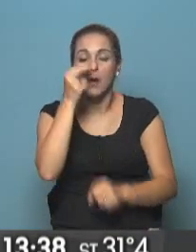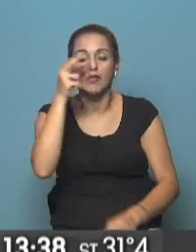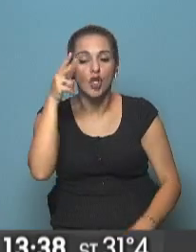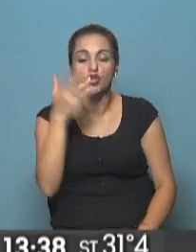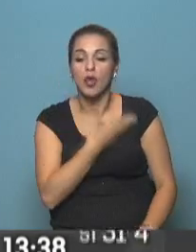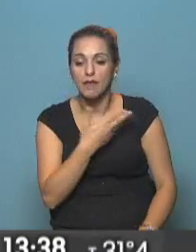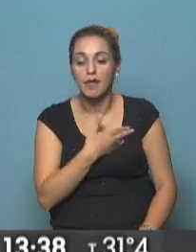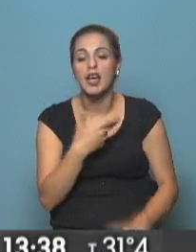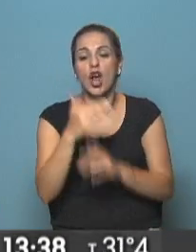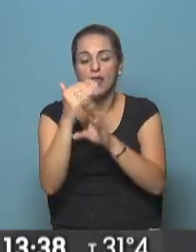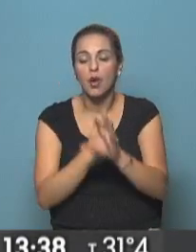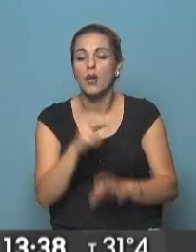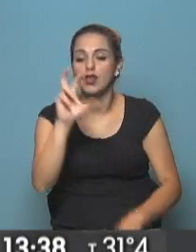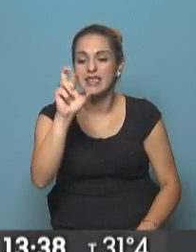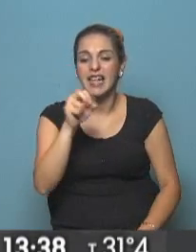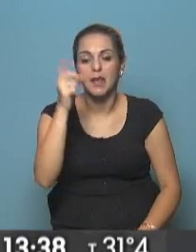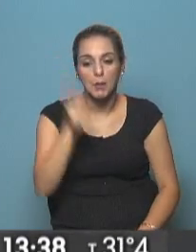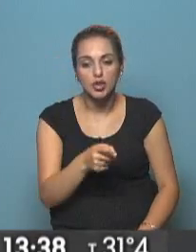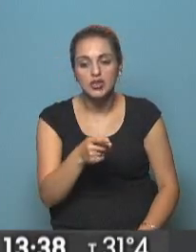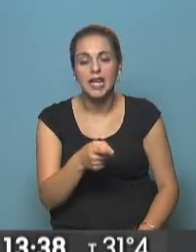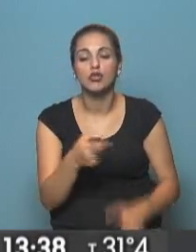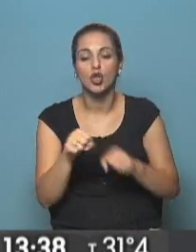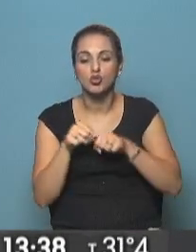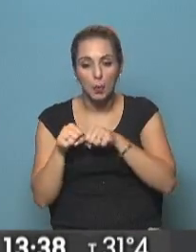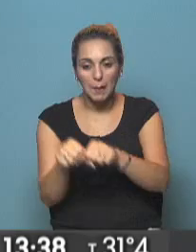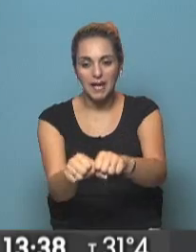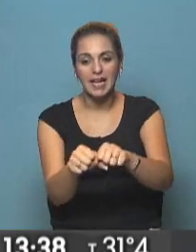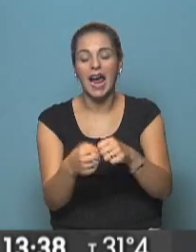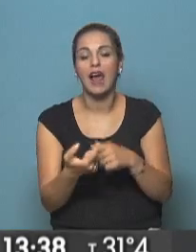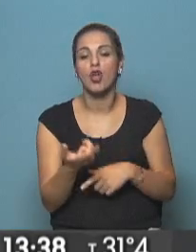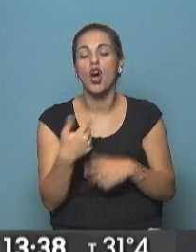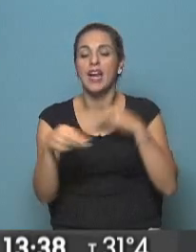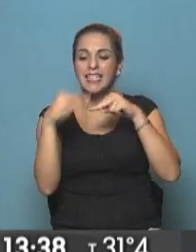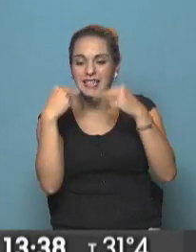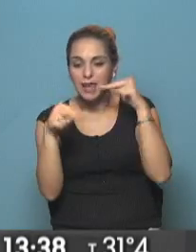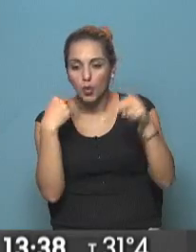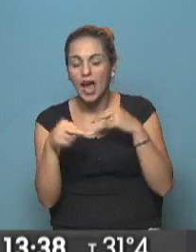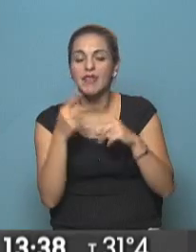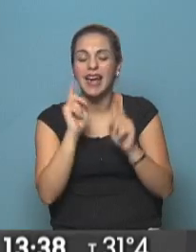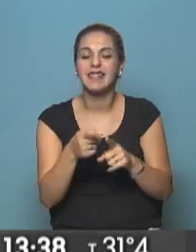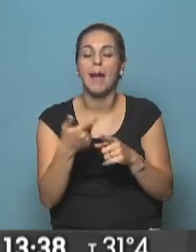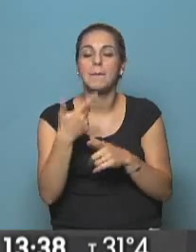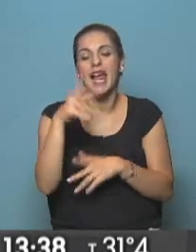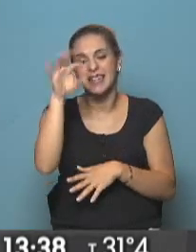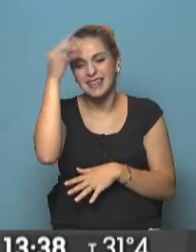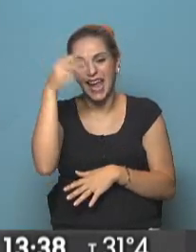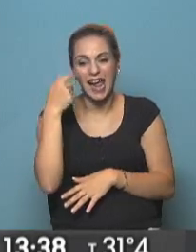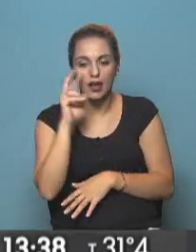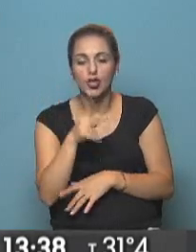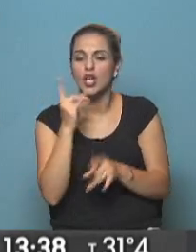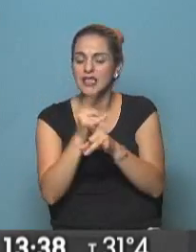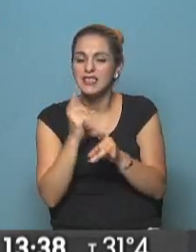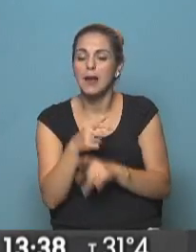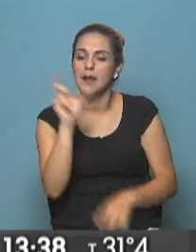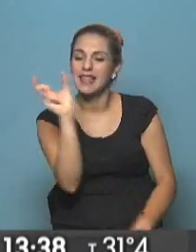febrero. Descuentos del 30% en supermercados, en restaurantes y espectáculos, siempre con la tarjeta